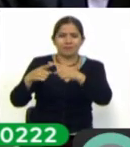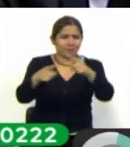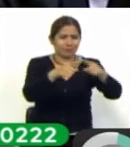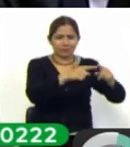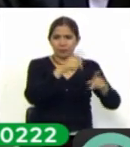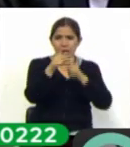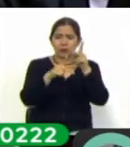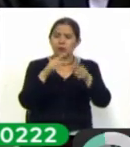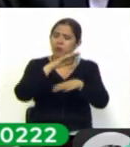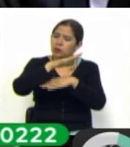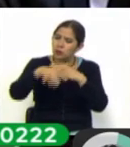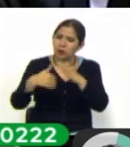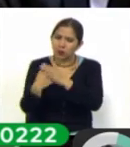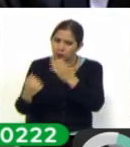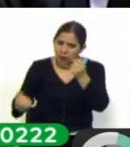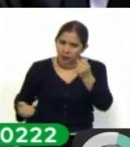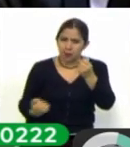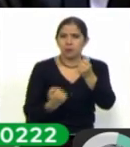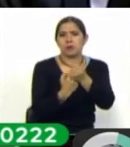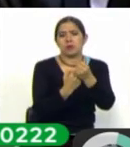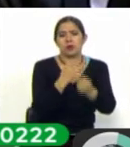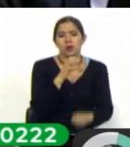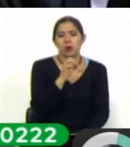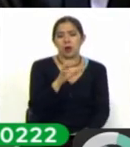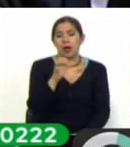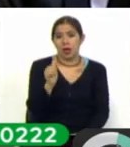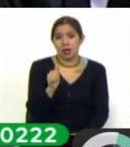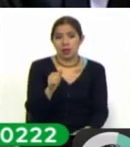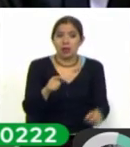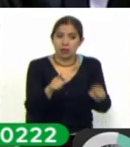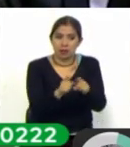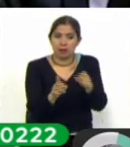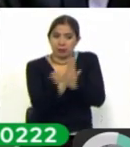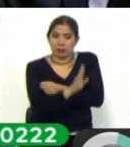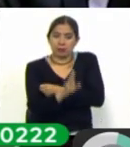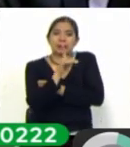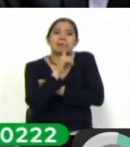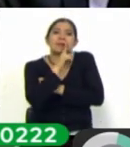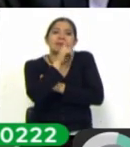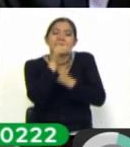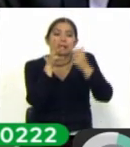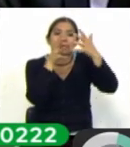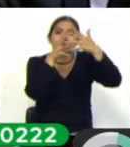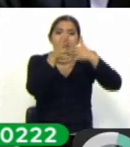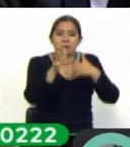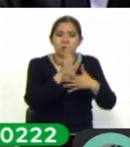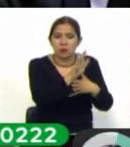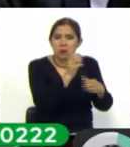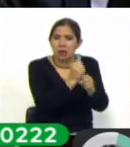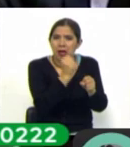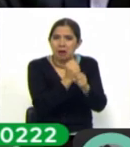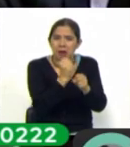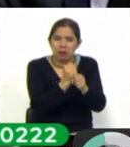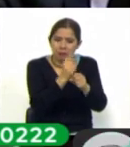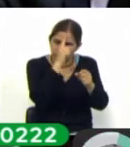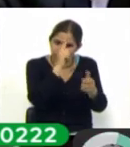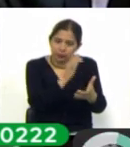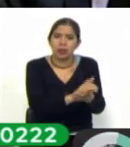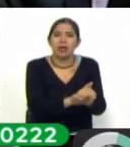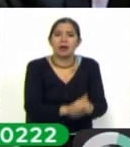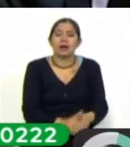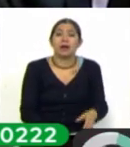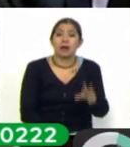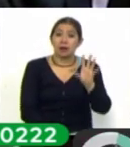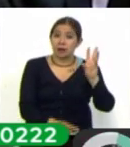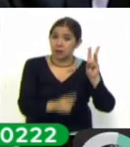colaboren plenamente con la OEA y a que garanticen la seguridad, transparencia y credibilidad del proceso.